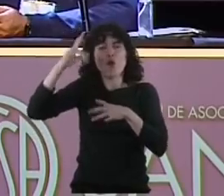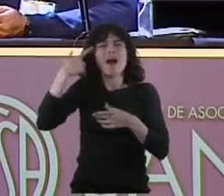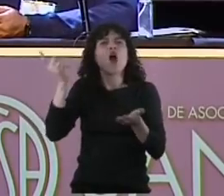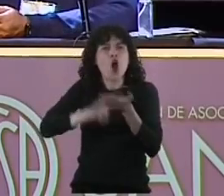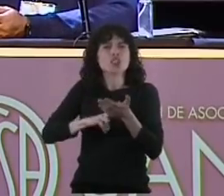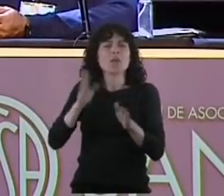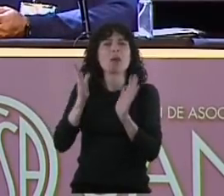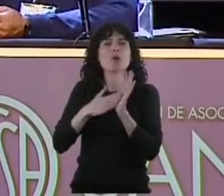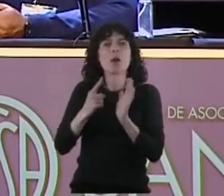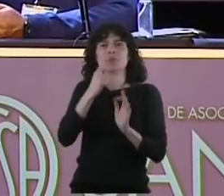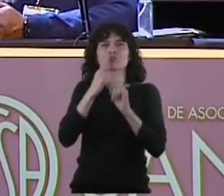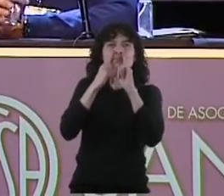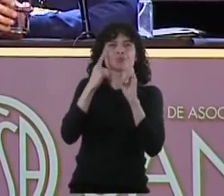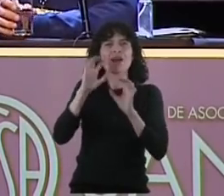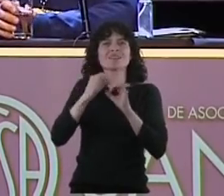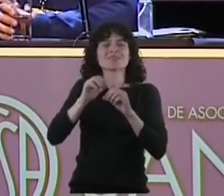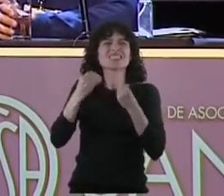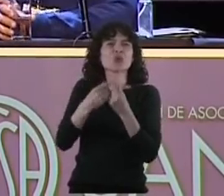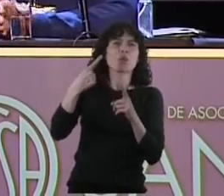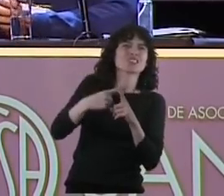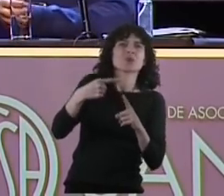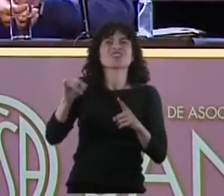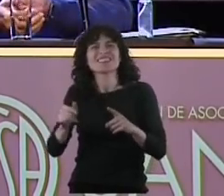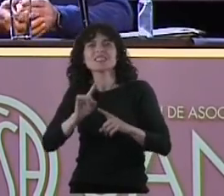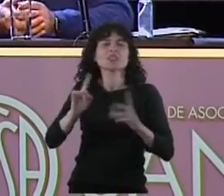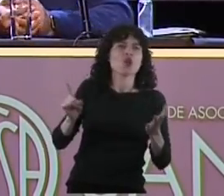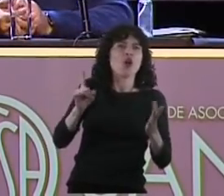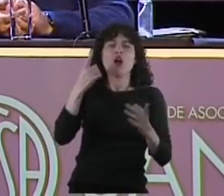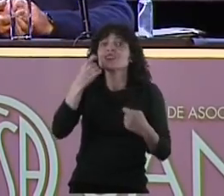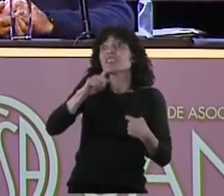vez que paso de un país a otro, me vuelven a hisopar.